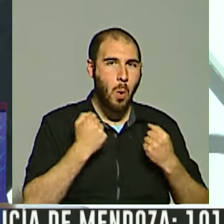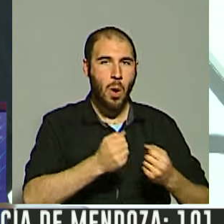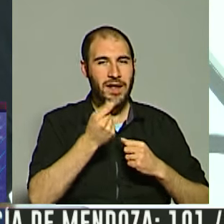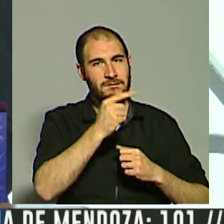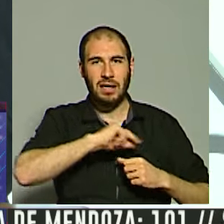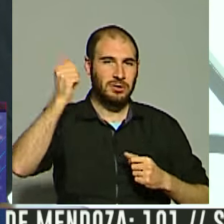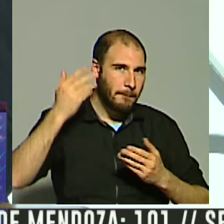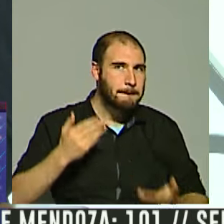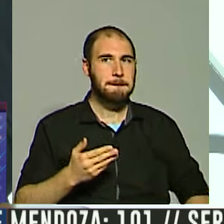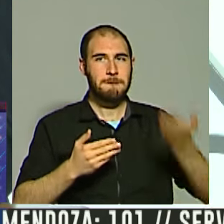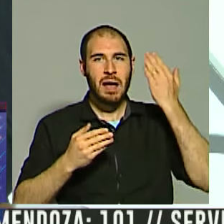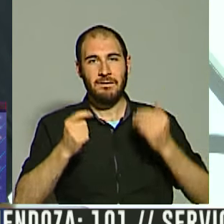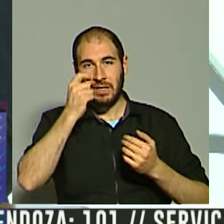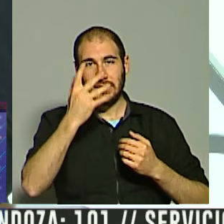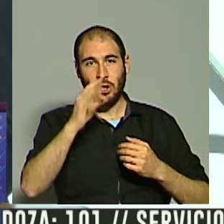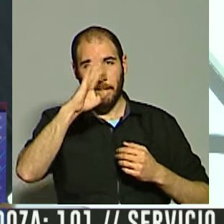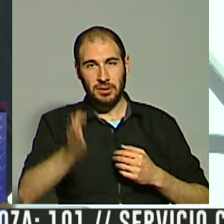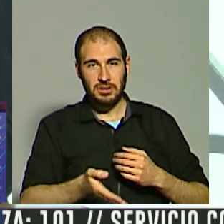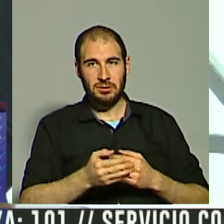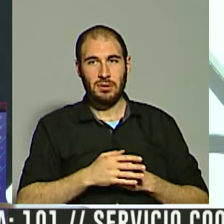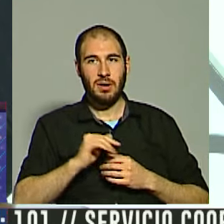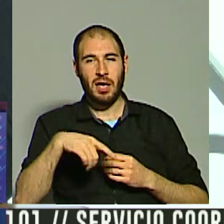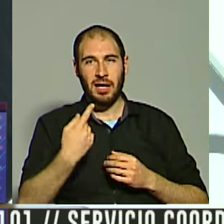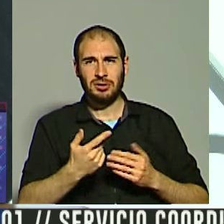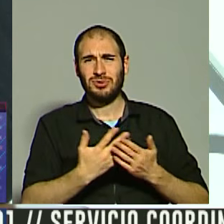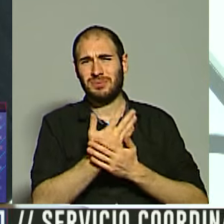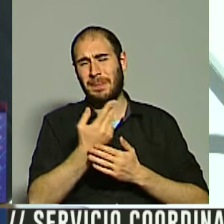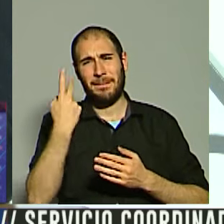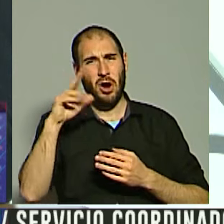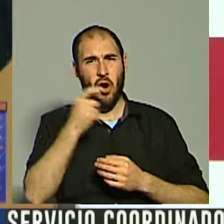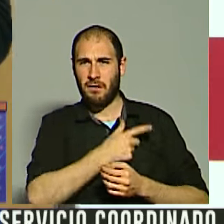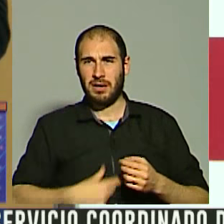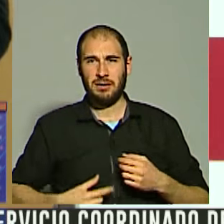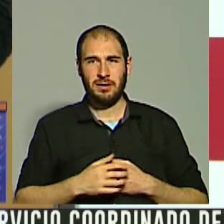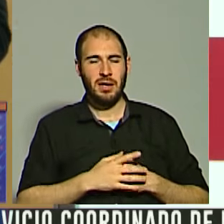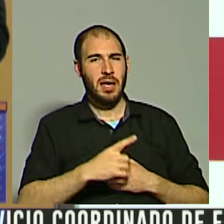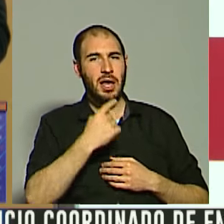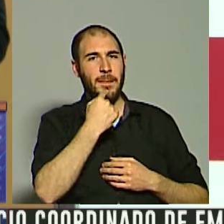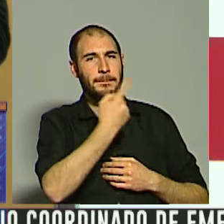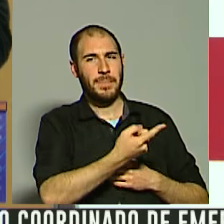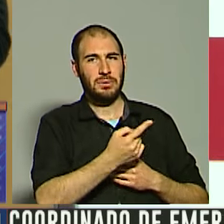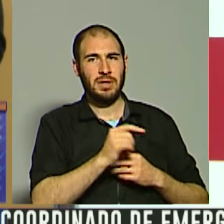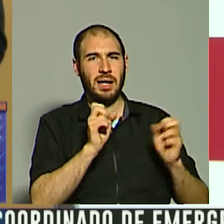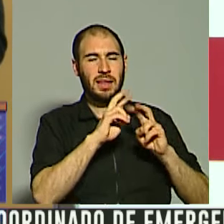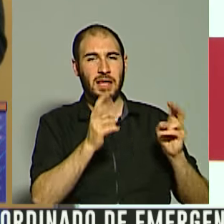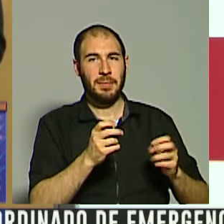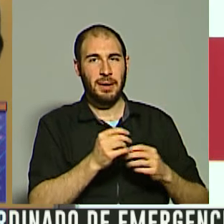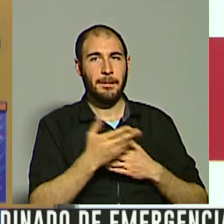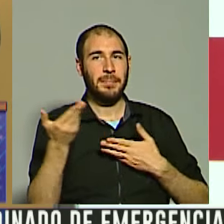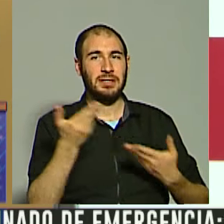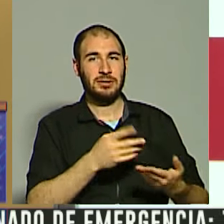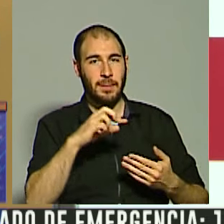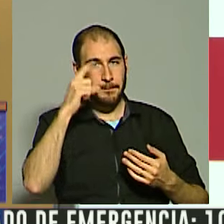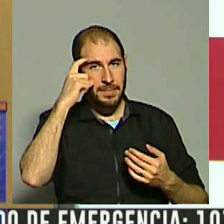en la inflación, que está por arriba del 25%, y eso traería un dolor de cabeza muy grande al gobierno. José, yo te quería hacer una consulta con respecto a la presentación de